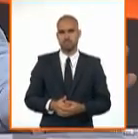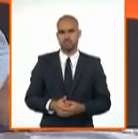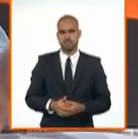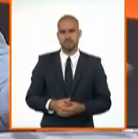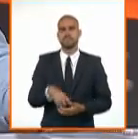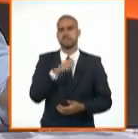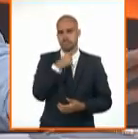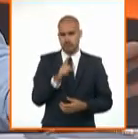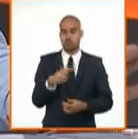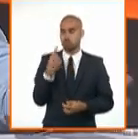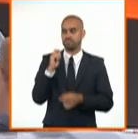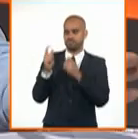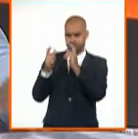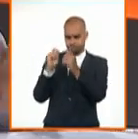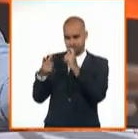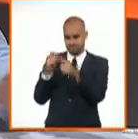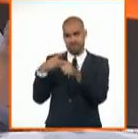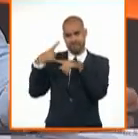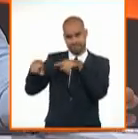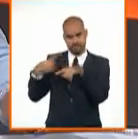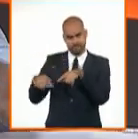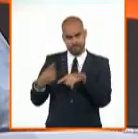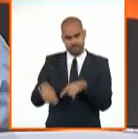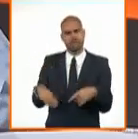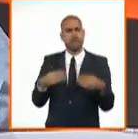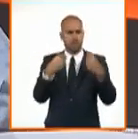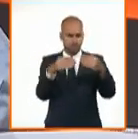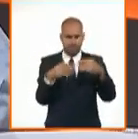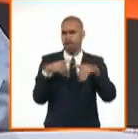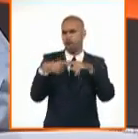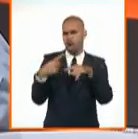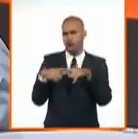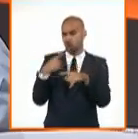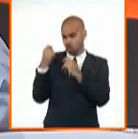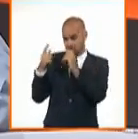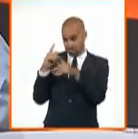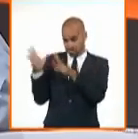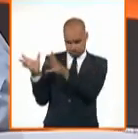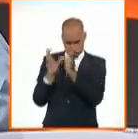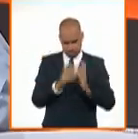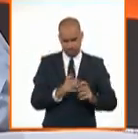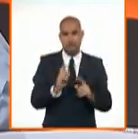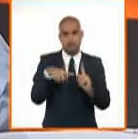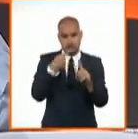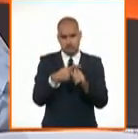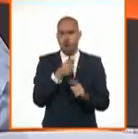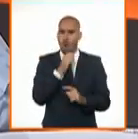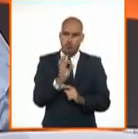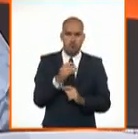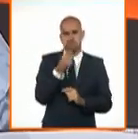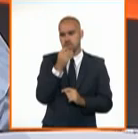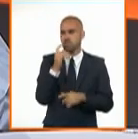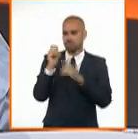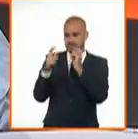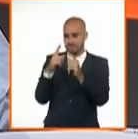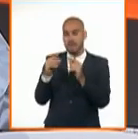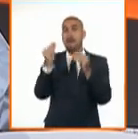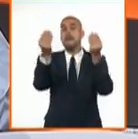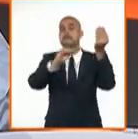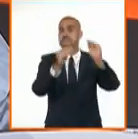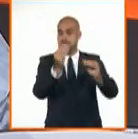materiales de uso difundido chapa electrodos materiales como para la adquisición ya específico de piezas que fabrican